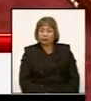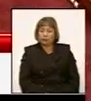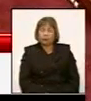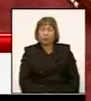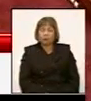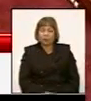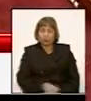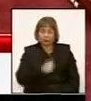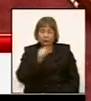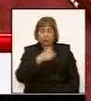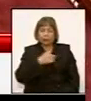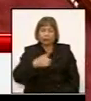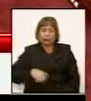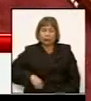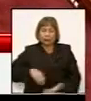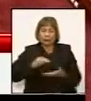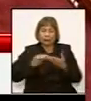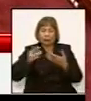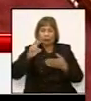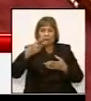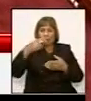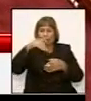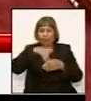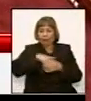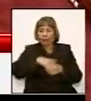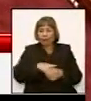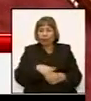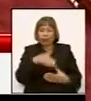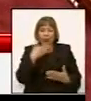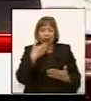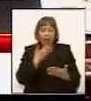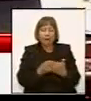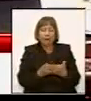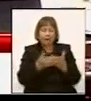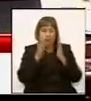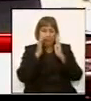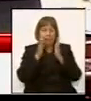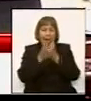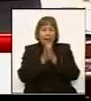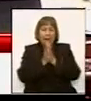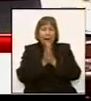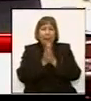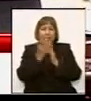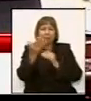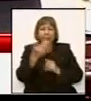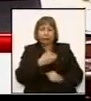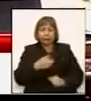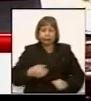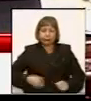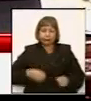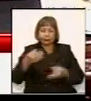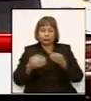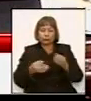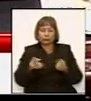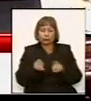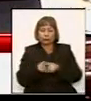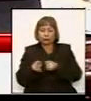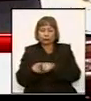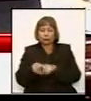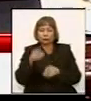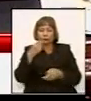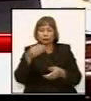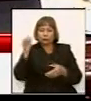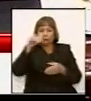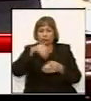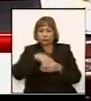Sí, presidente, solicito la exoneración de la segunda votación. Muchas gracias. Atendiendo a lo solicitado por el presidente de la Comisión de Justicia y con la misma asistencia,